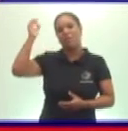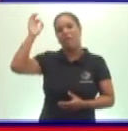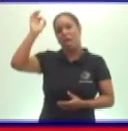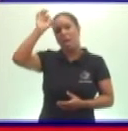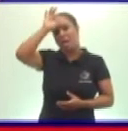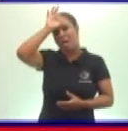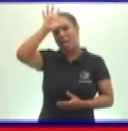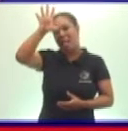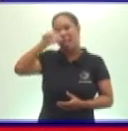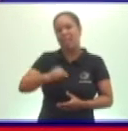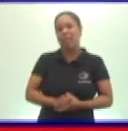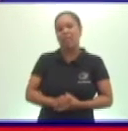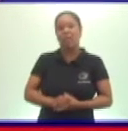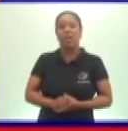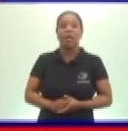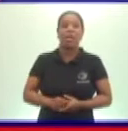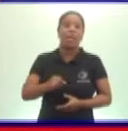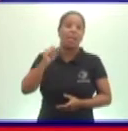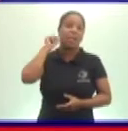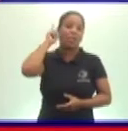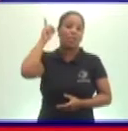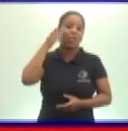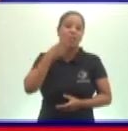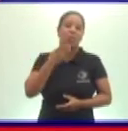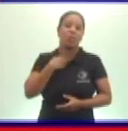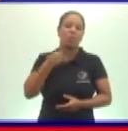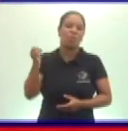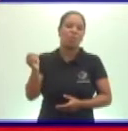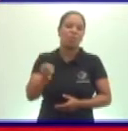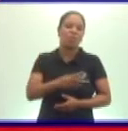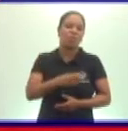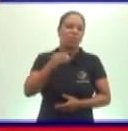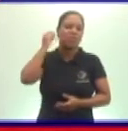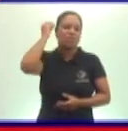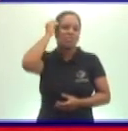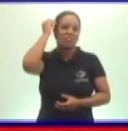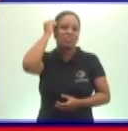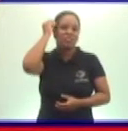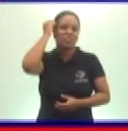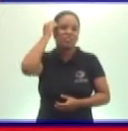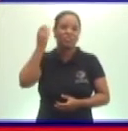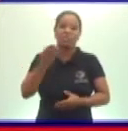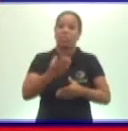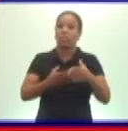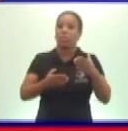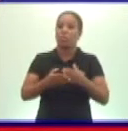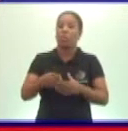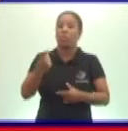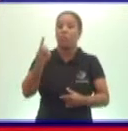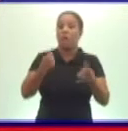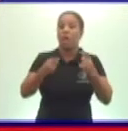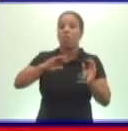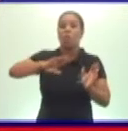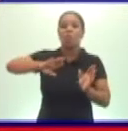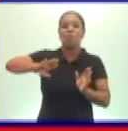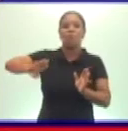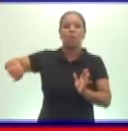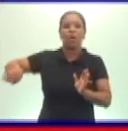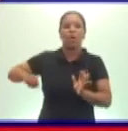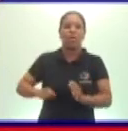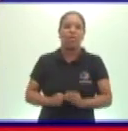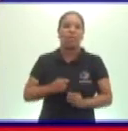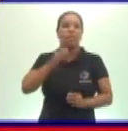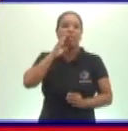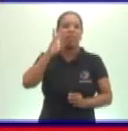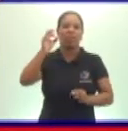la ideología como falsa conciencia, porque se está construyendo algo fuera de la realidad, como maleza, fíjense los términos,